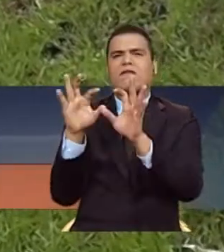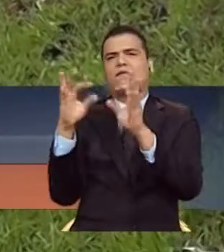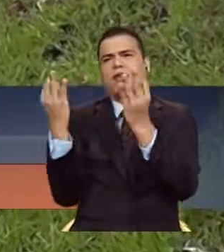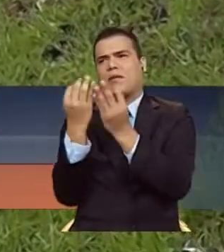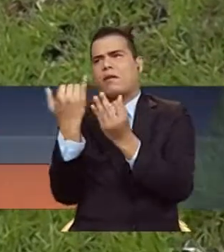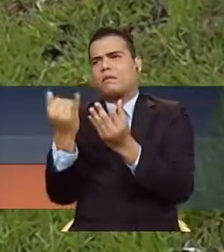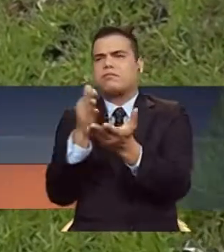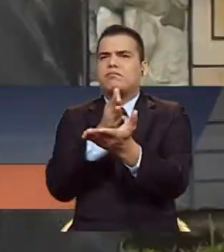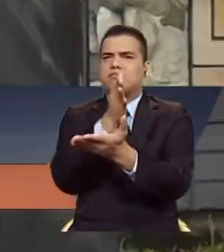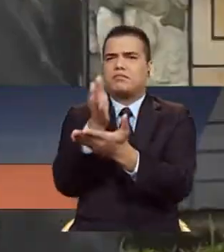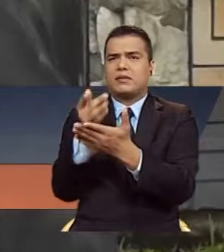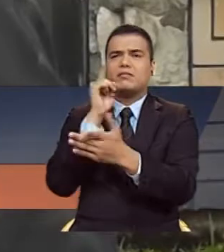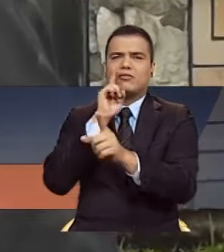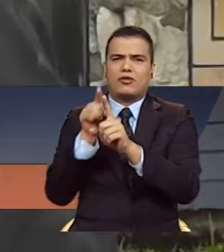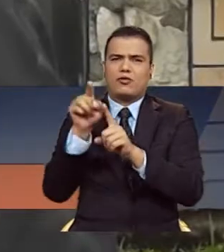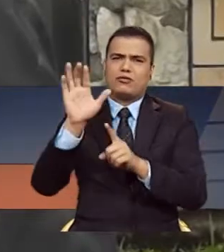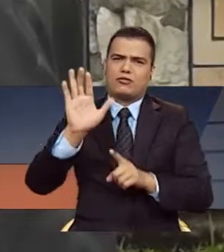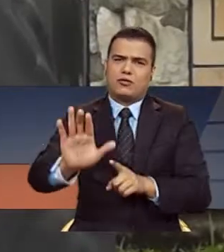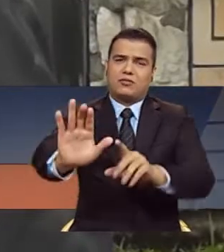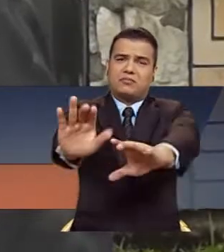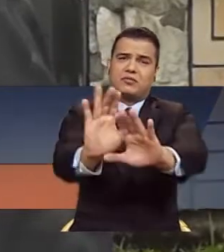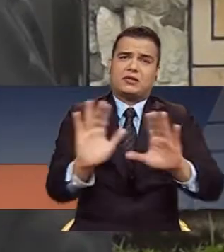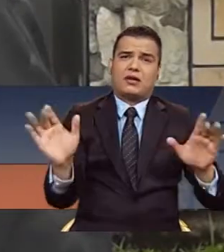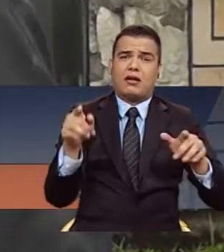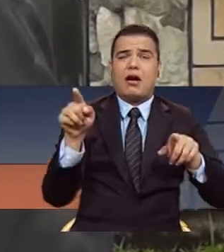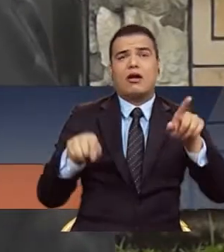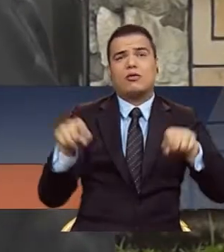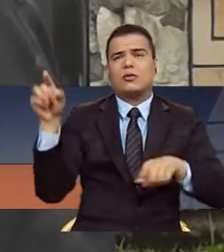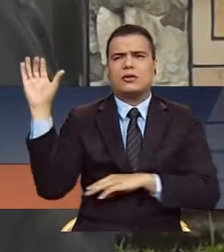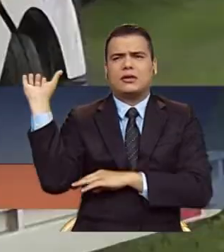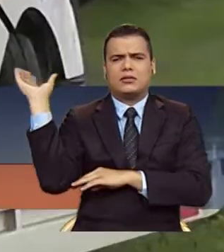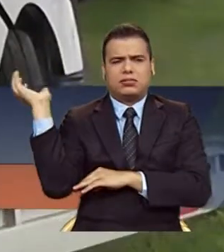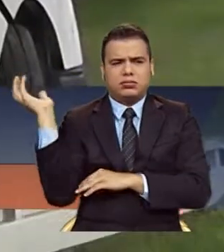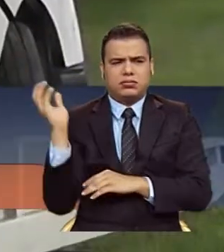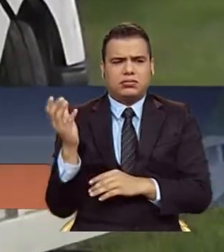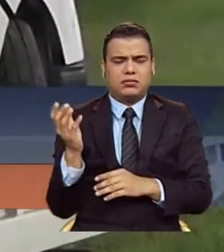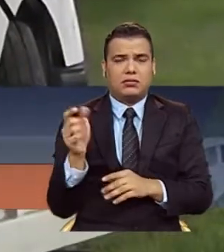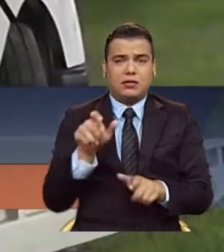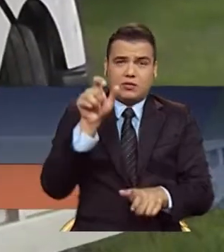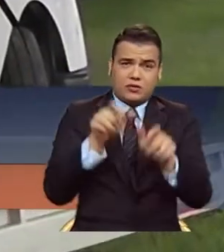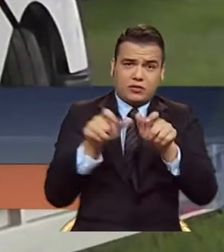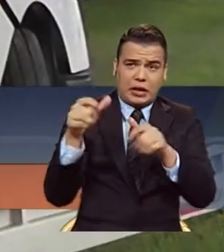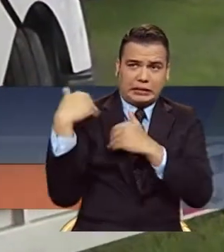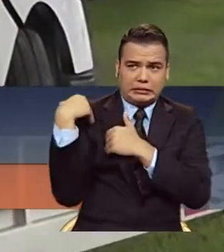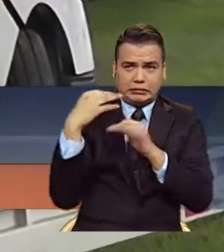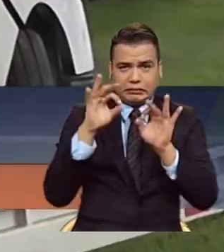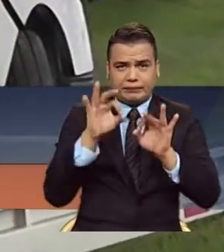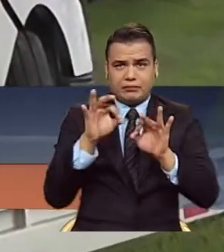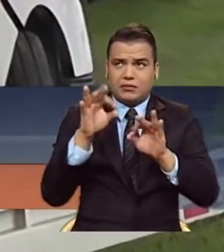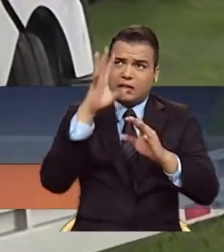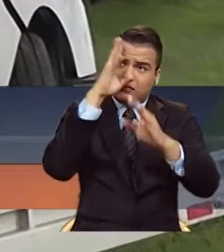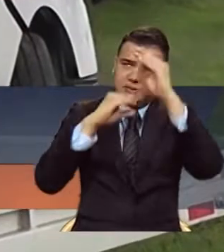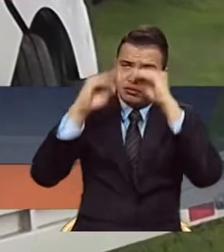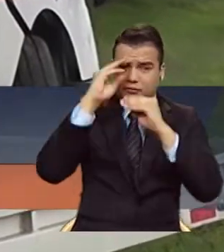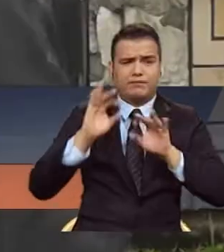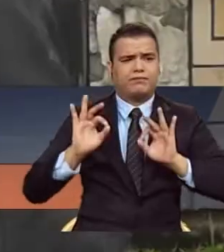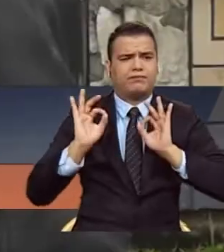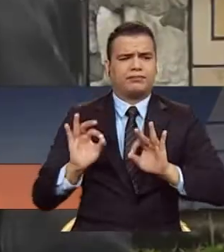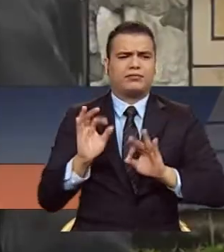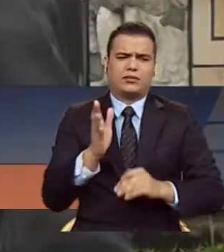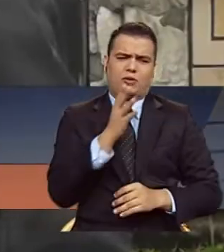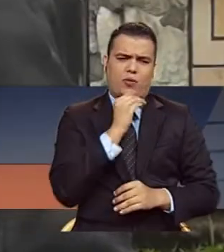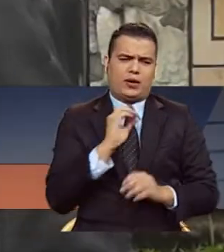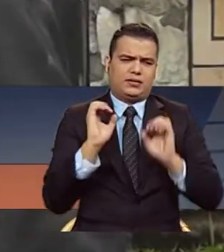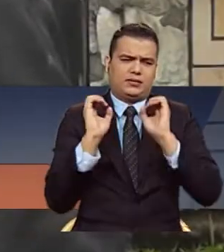muchas ambulancias que de pronto no tienen la suficiente, los conductores, la suficiente responsabilidad y capacitación, debemos